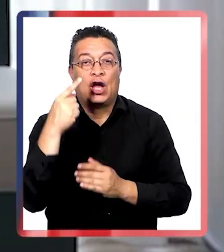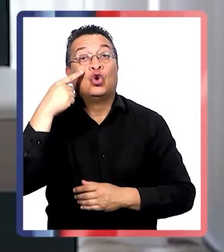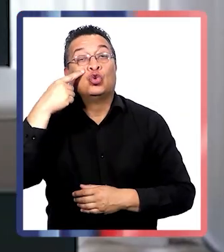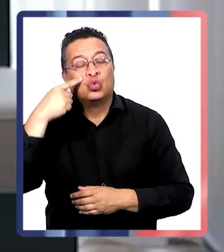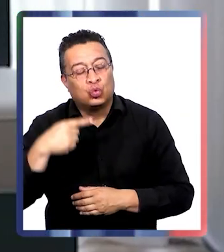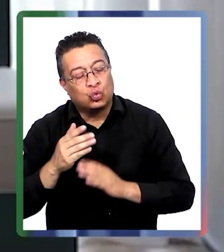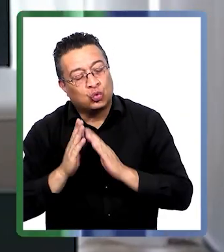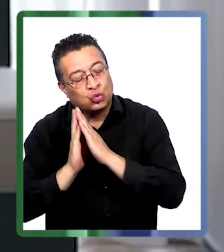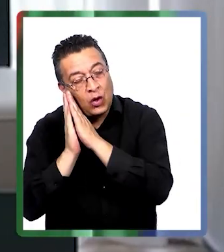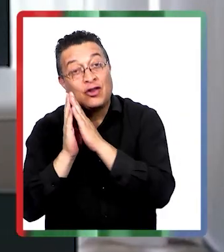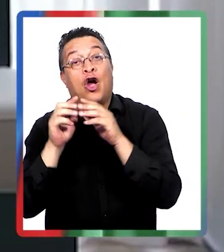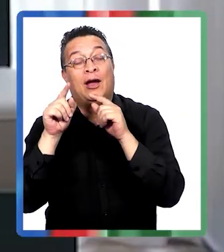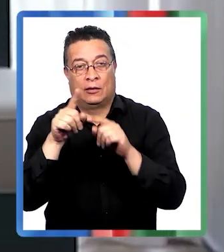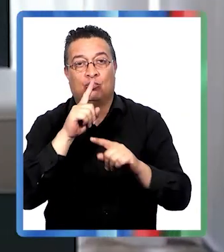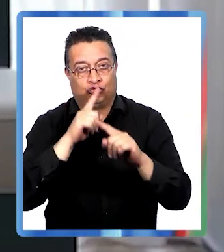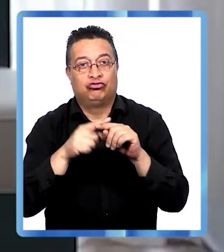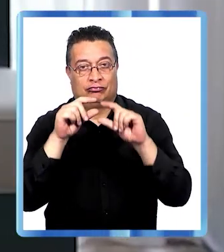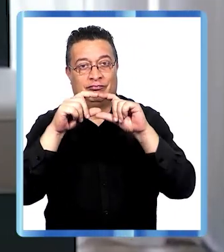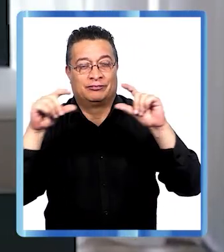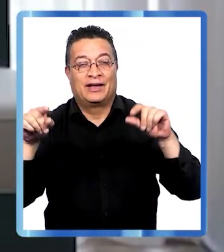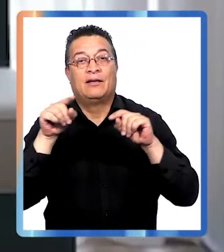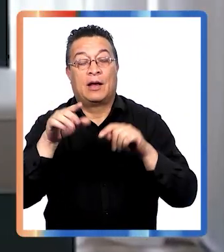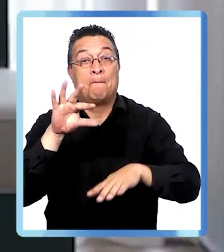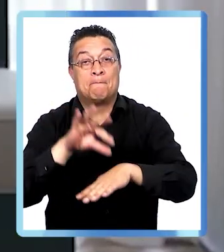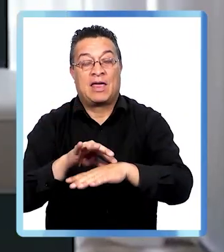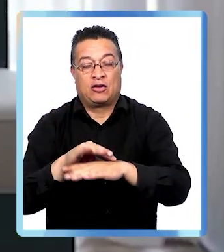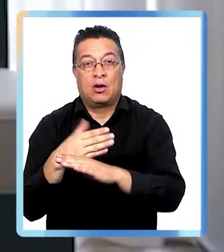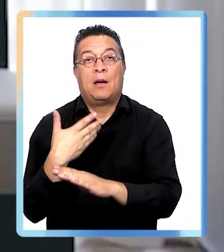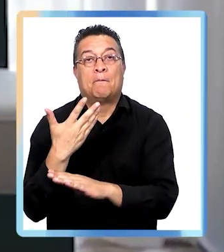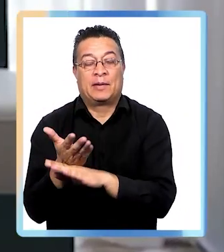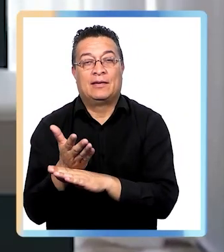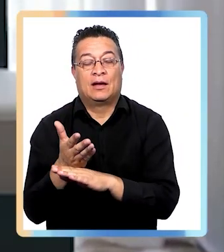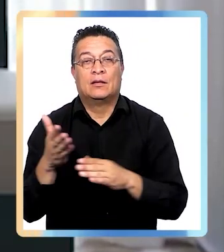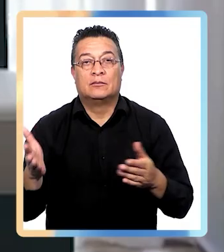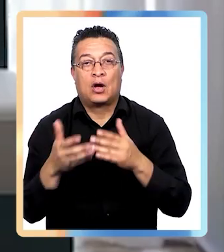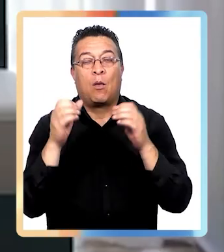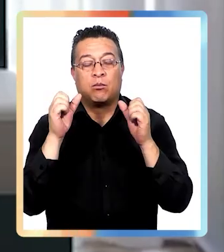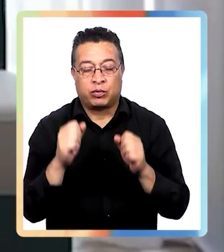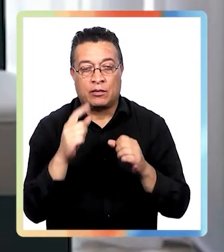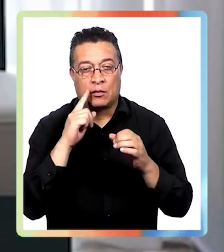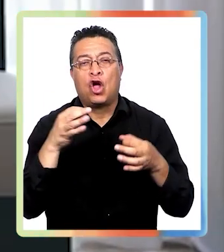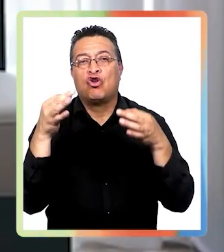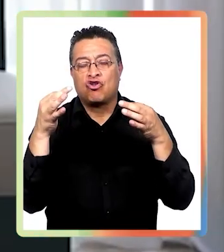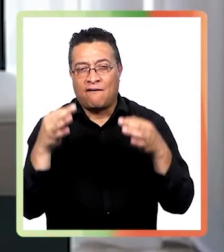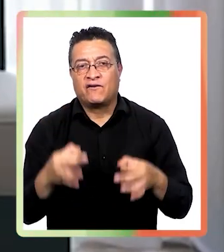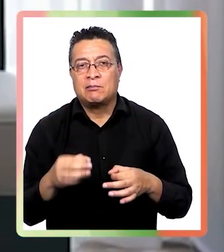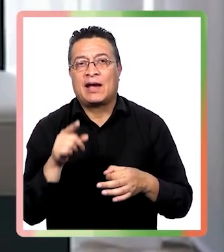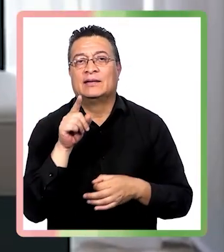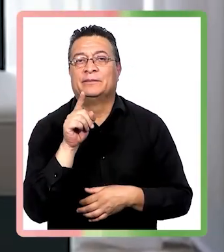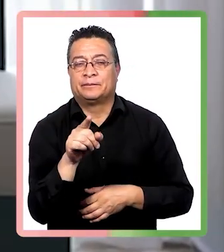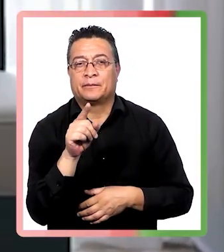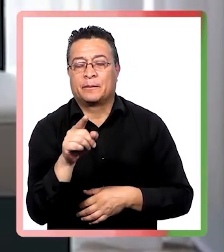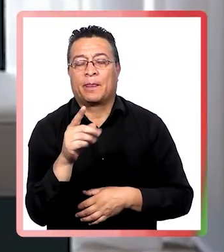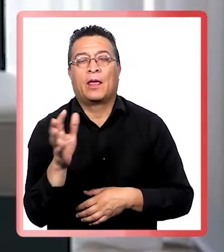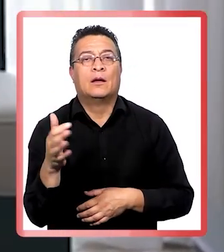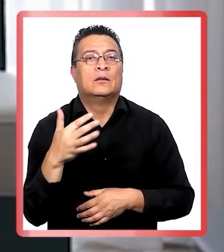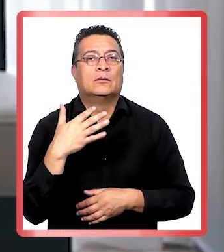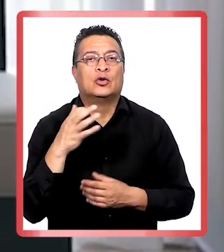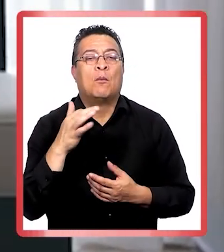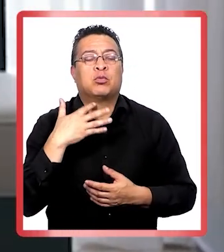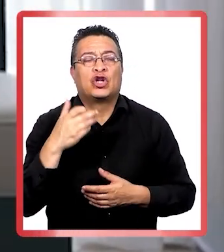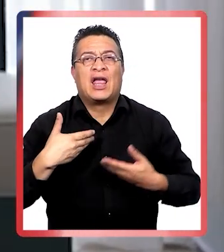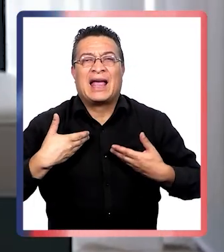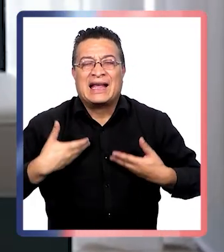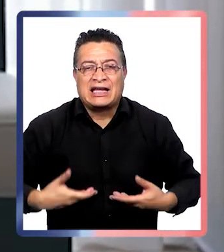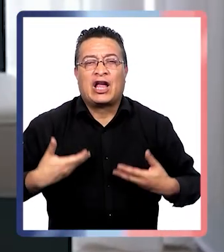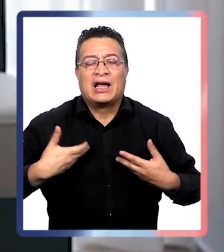Sueño, así se llama, y a veces los médicos solicitamos este estudio para lograr confirmar la razón